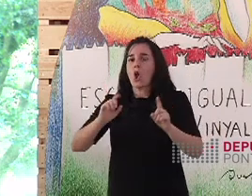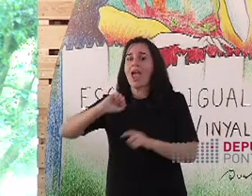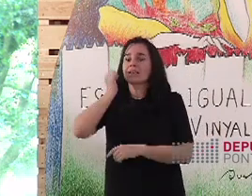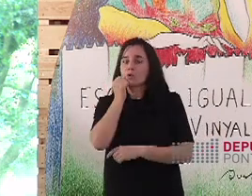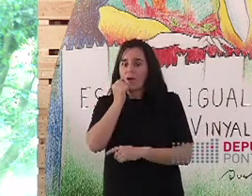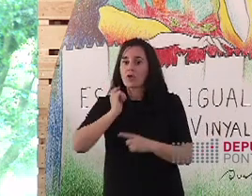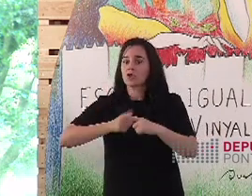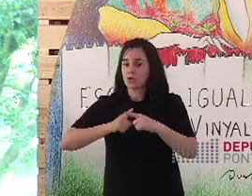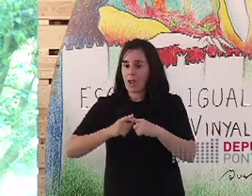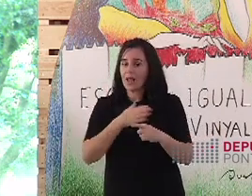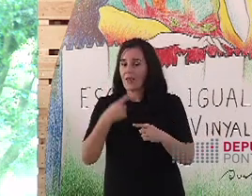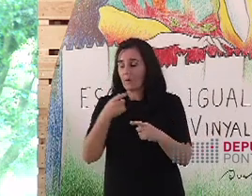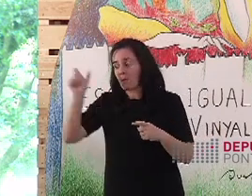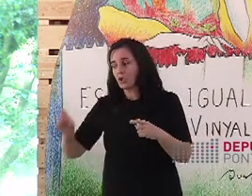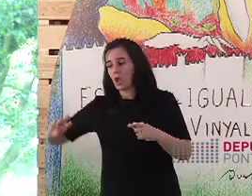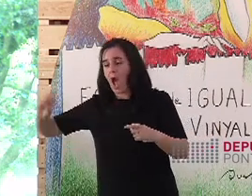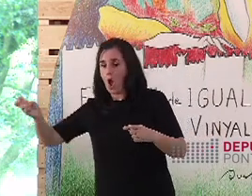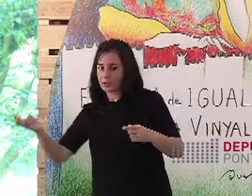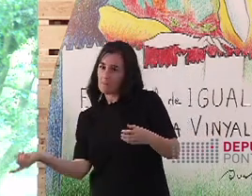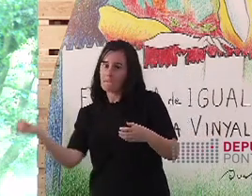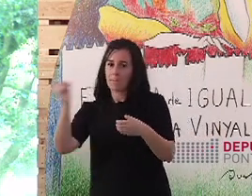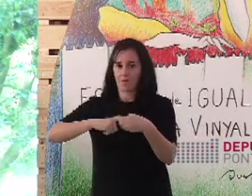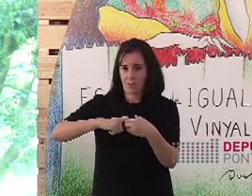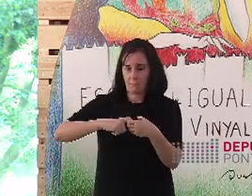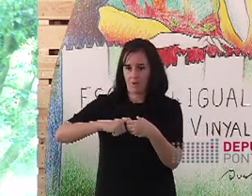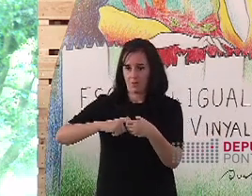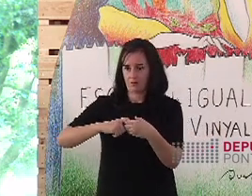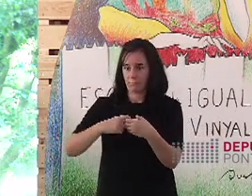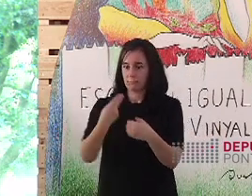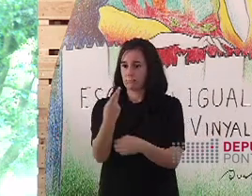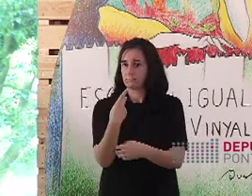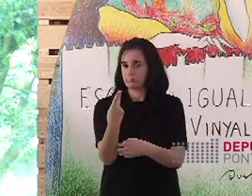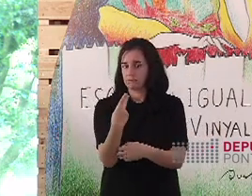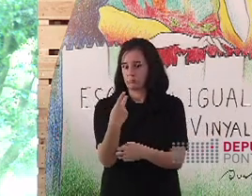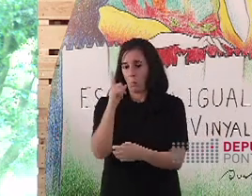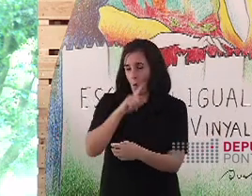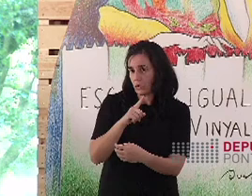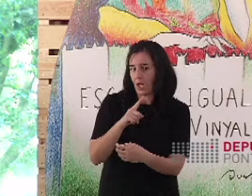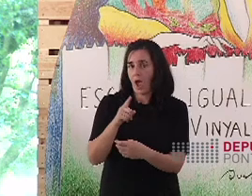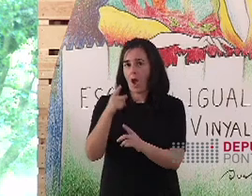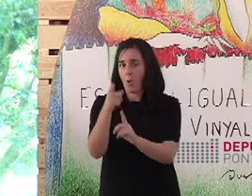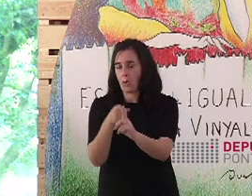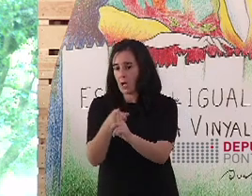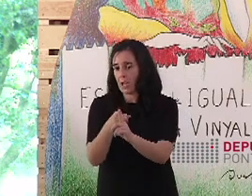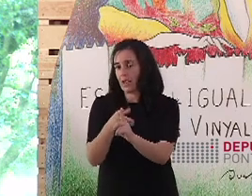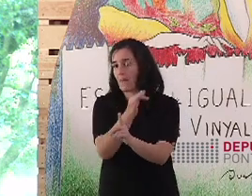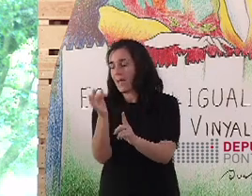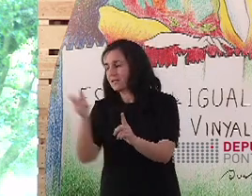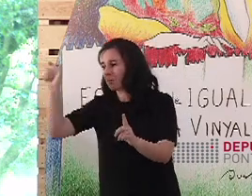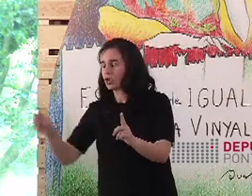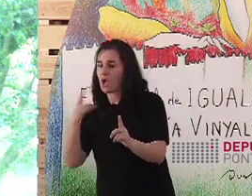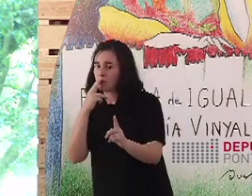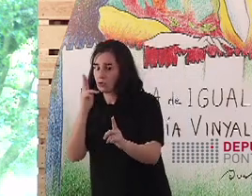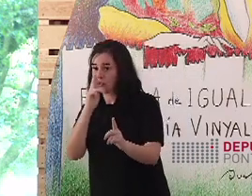lucrativa dun terceiro da prostitución, vale? Dun allea. Sí que é certo que co 2015, que a reforma